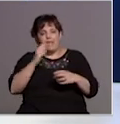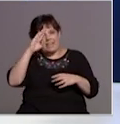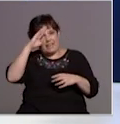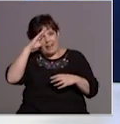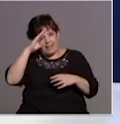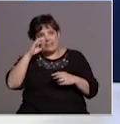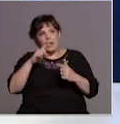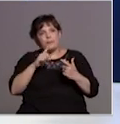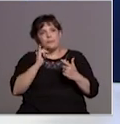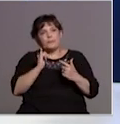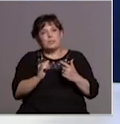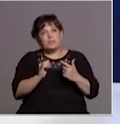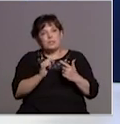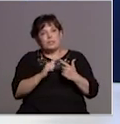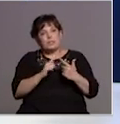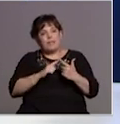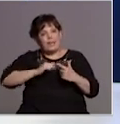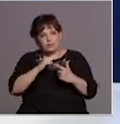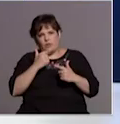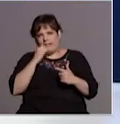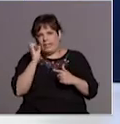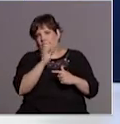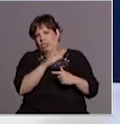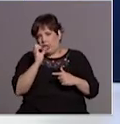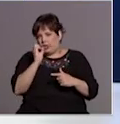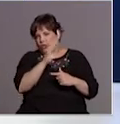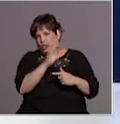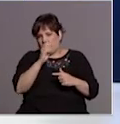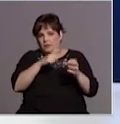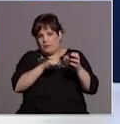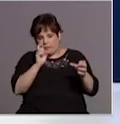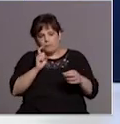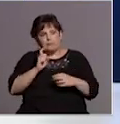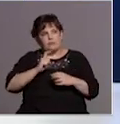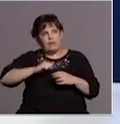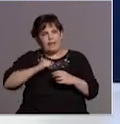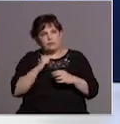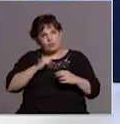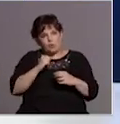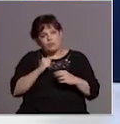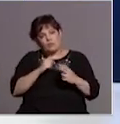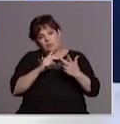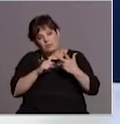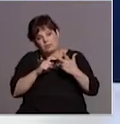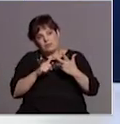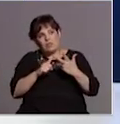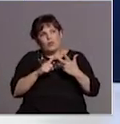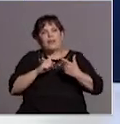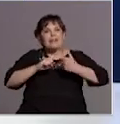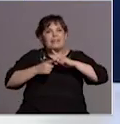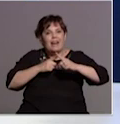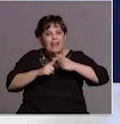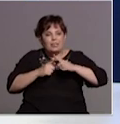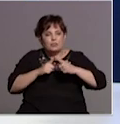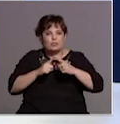norte ídem y de escocia escocia y bueno y el tercer nivel es en la relación